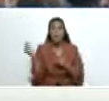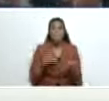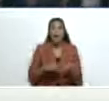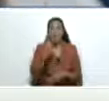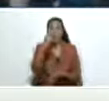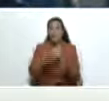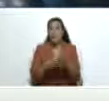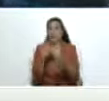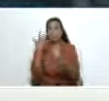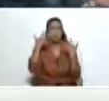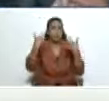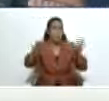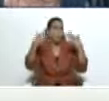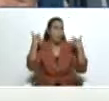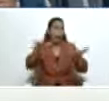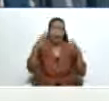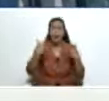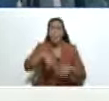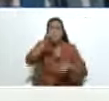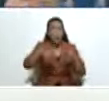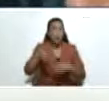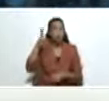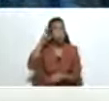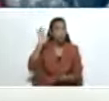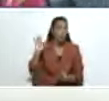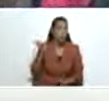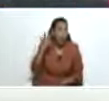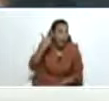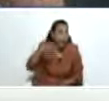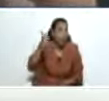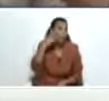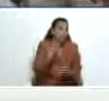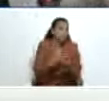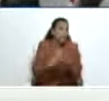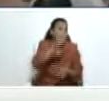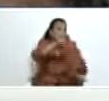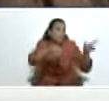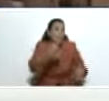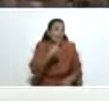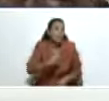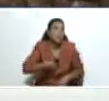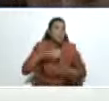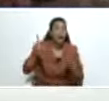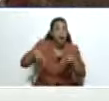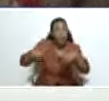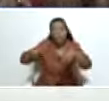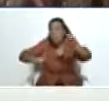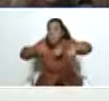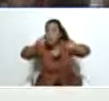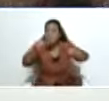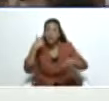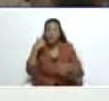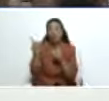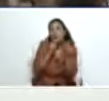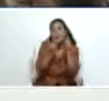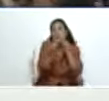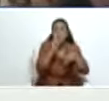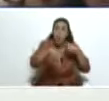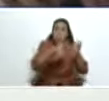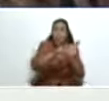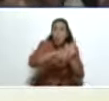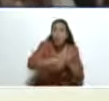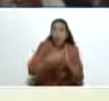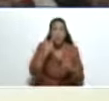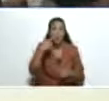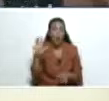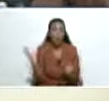2000, 3000, yo no sé. Después escuché unos testimonios de algunos motorizados que los entrevistaron y dicen